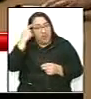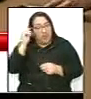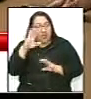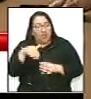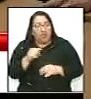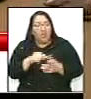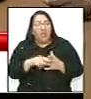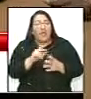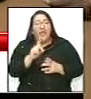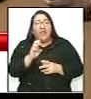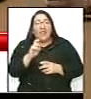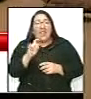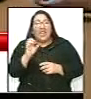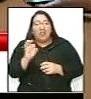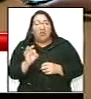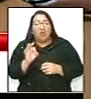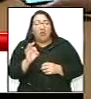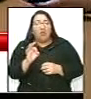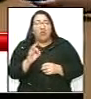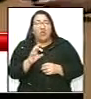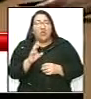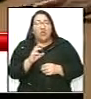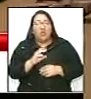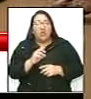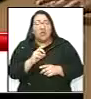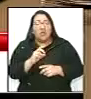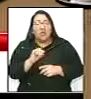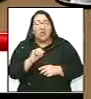quiere blindar a las personas.